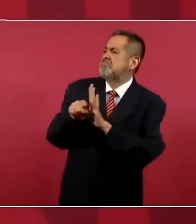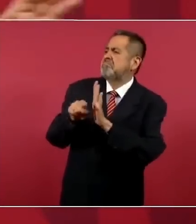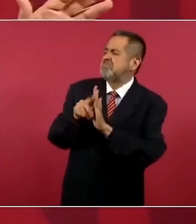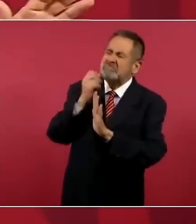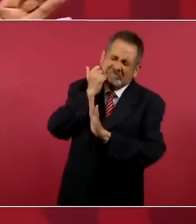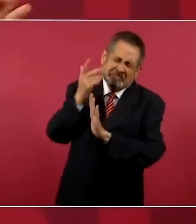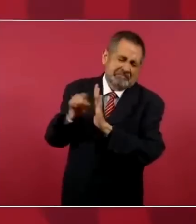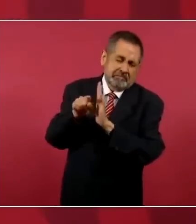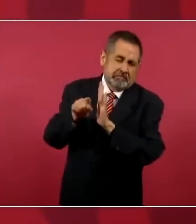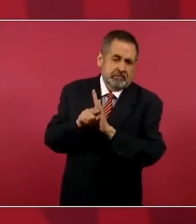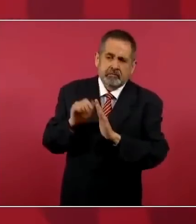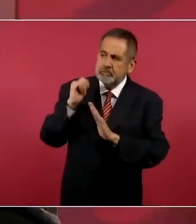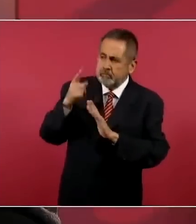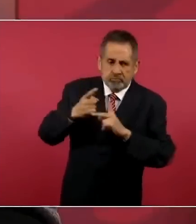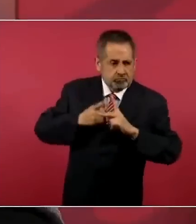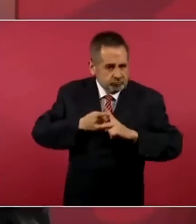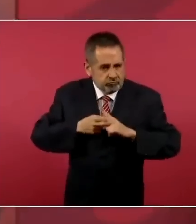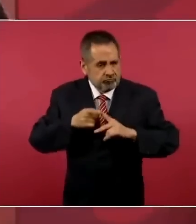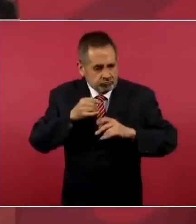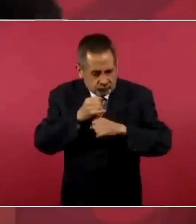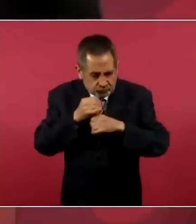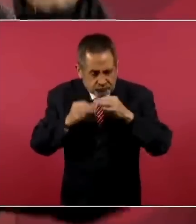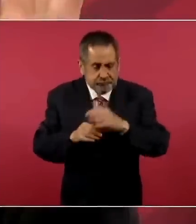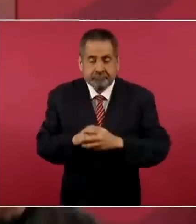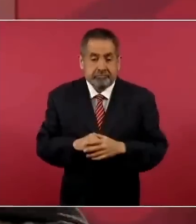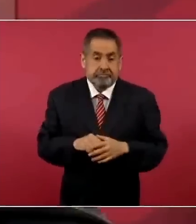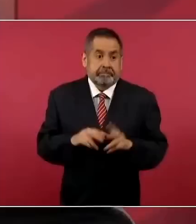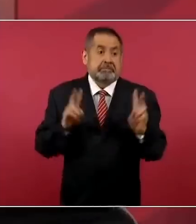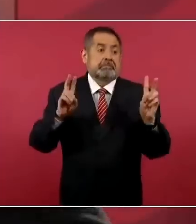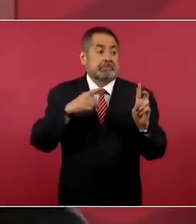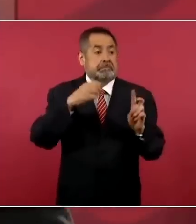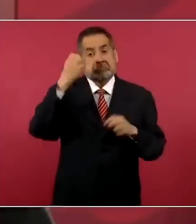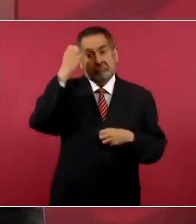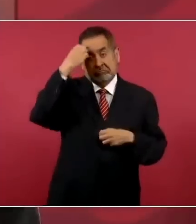técnico, científico, los expertos,